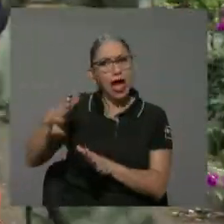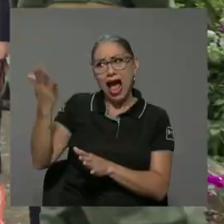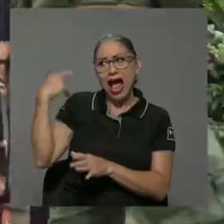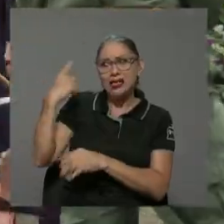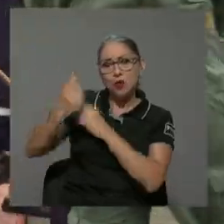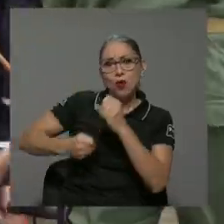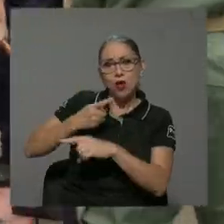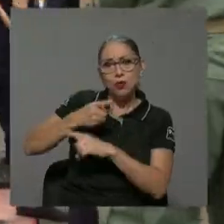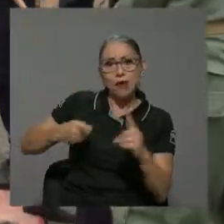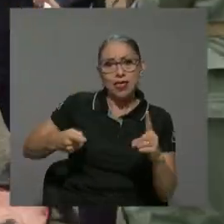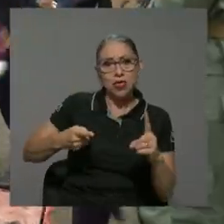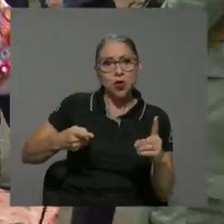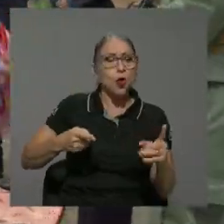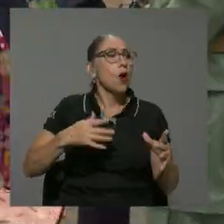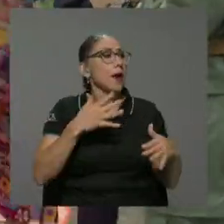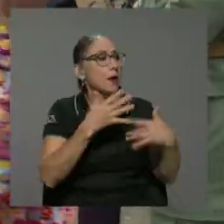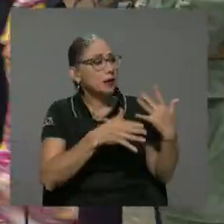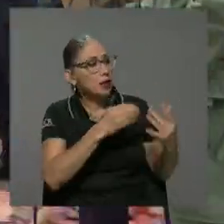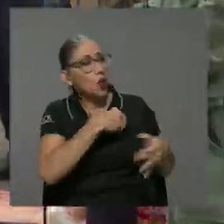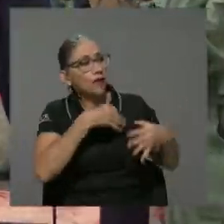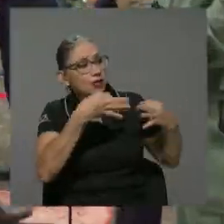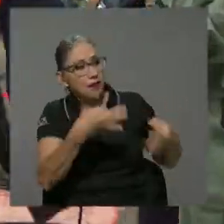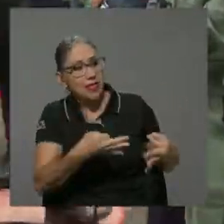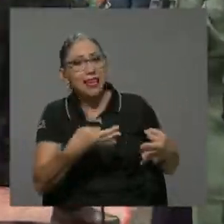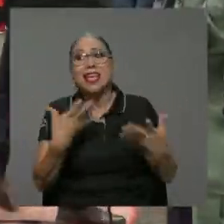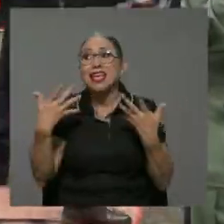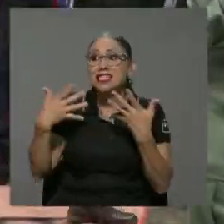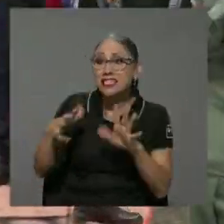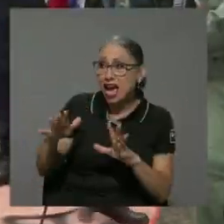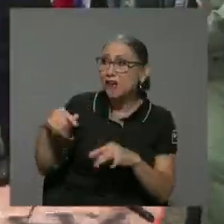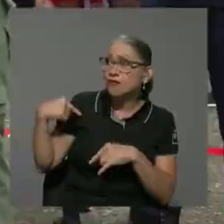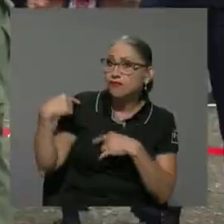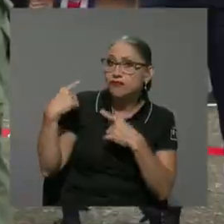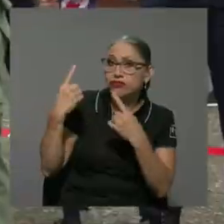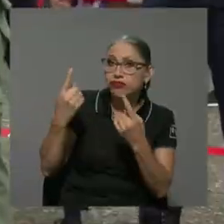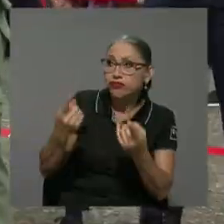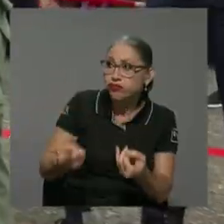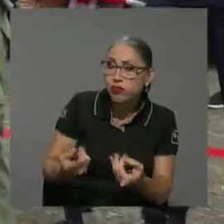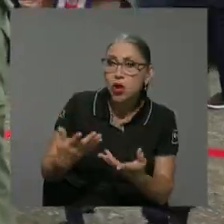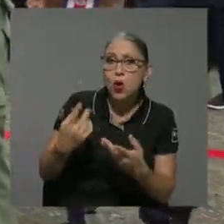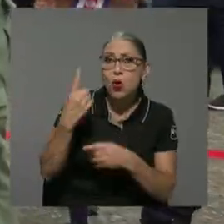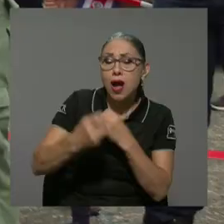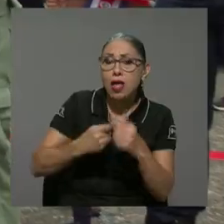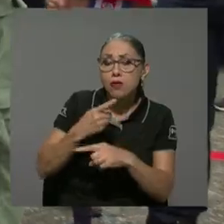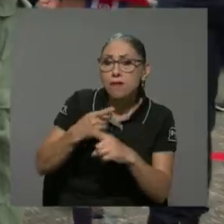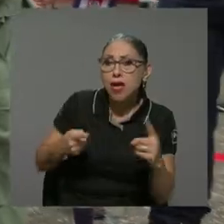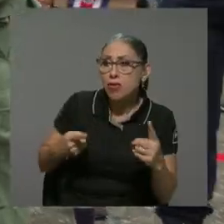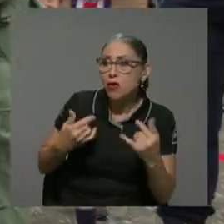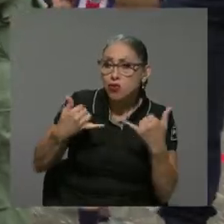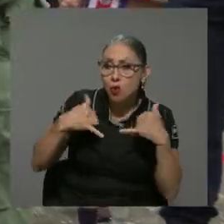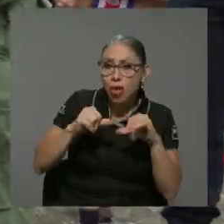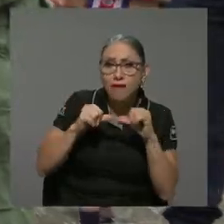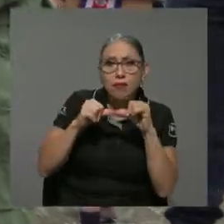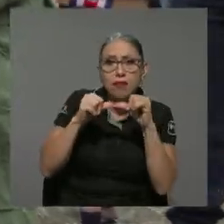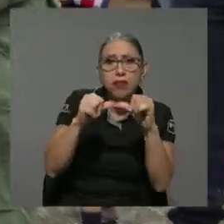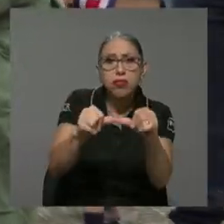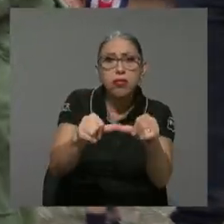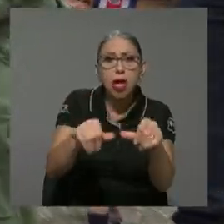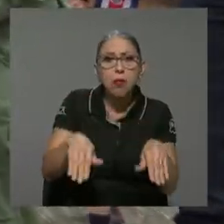fue normal y ya vamos por el primer semestre y seguimos sin hacer nada. Y tenemos unas